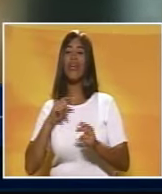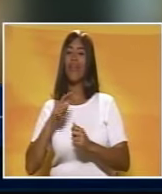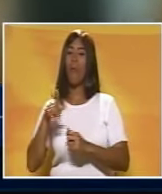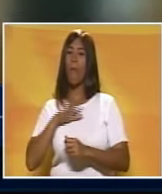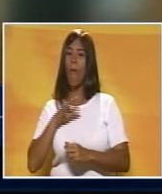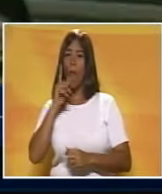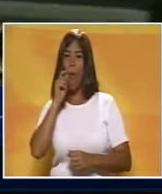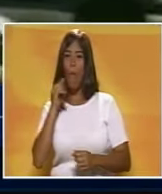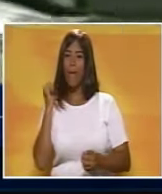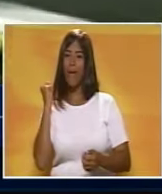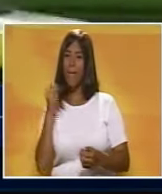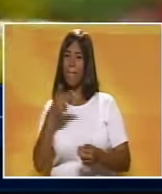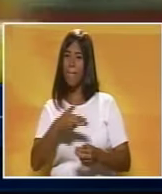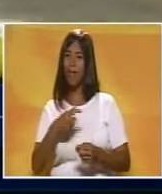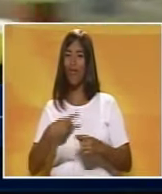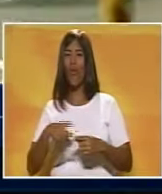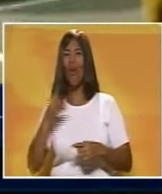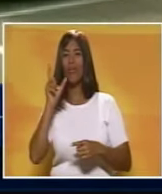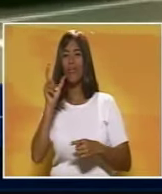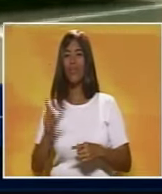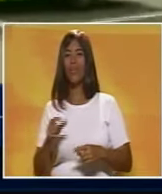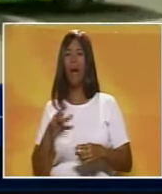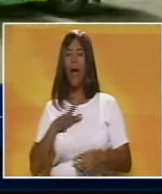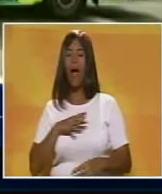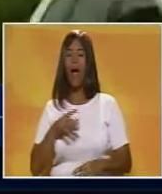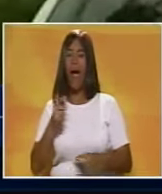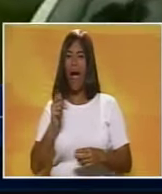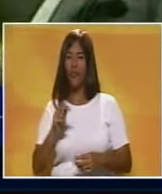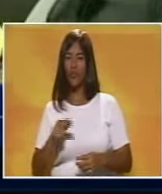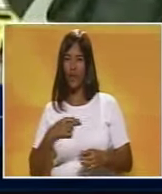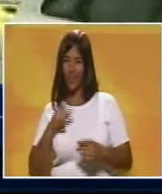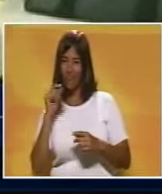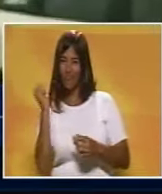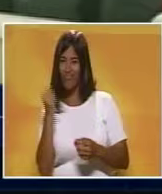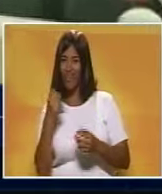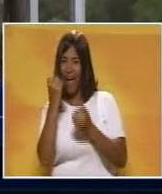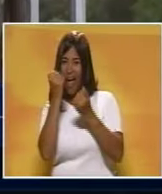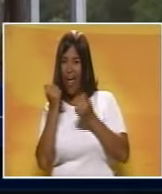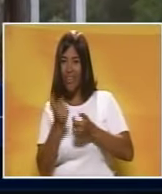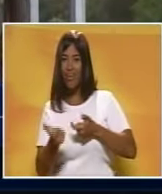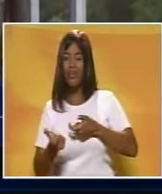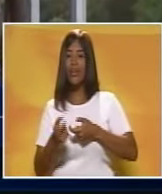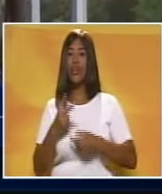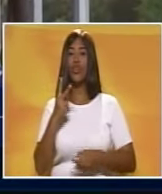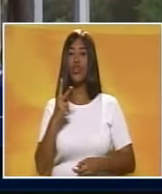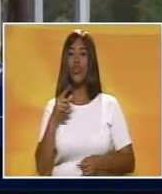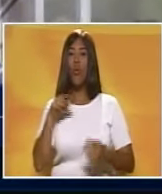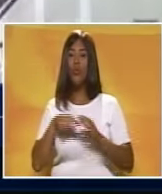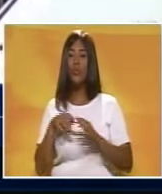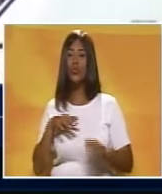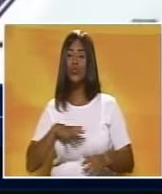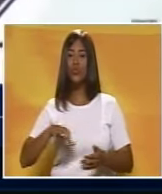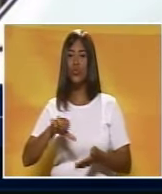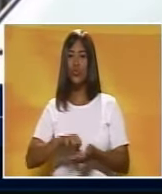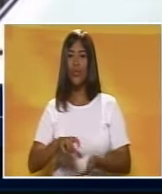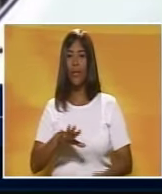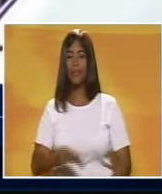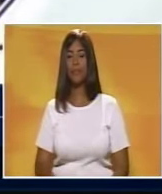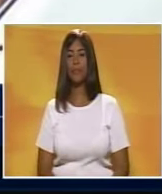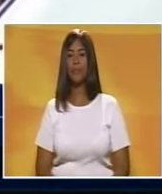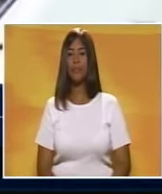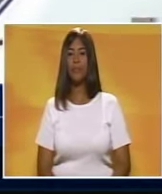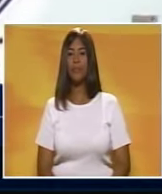asesinato contra el australiano Brenton Tarrant, acusado del ataque terrorista en 2 mezquitas de la ciudad de